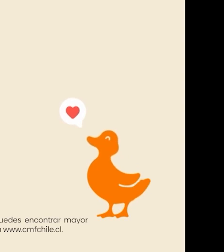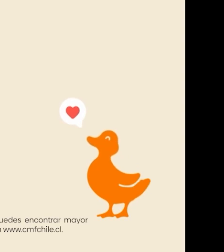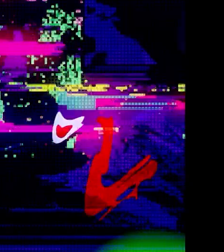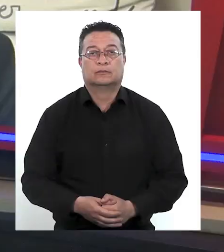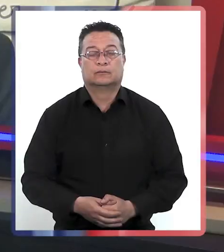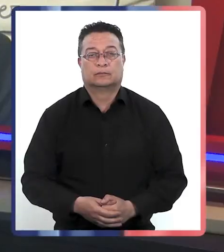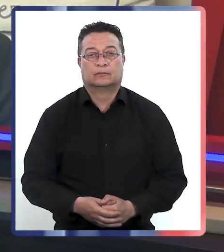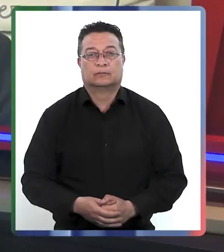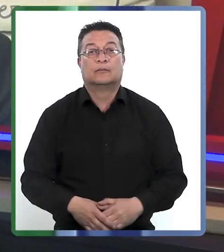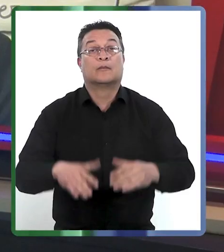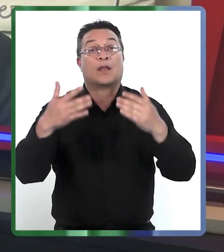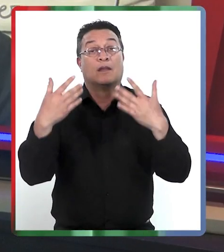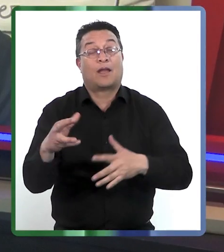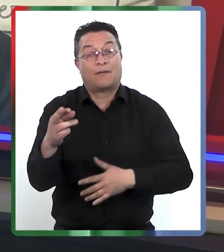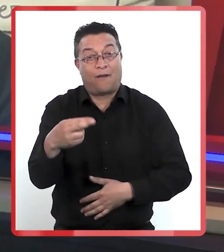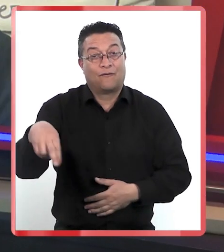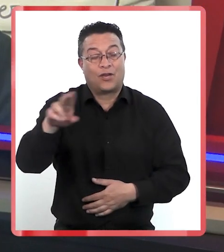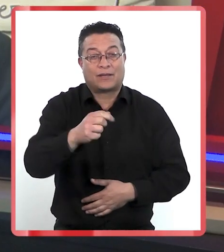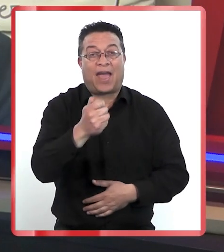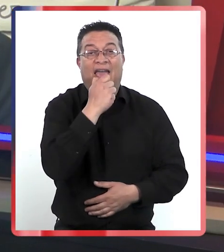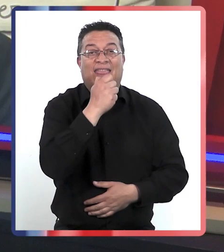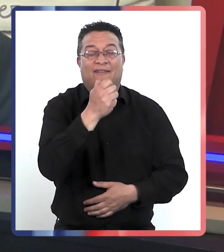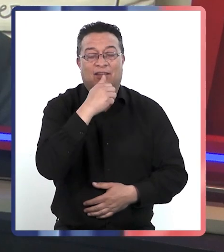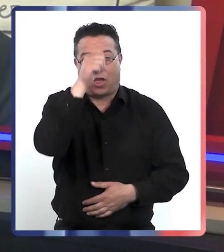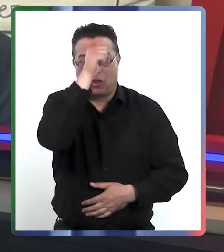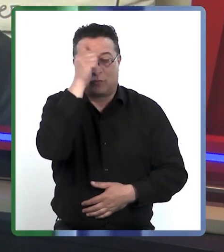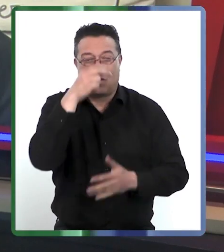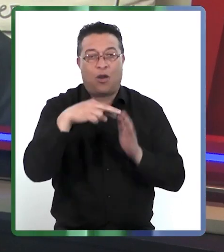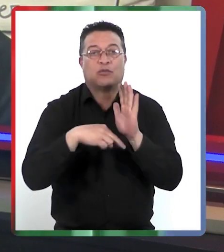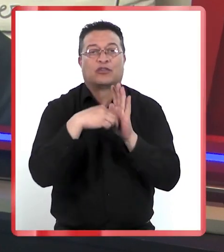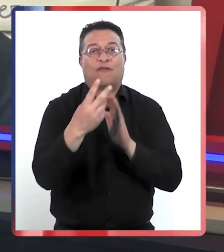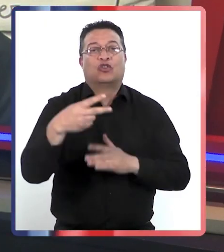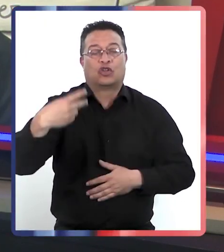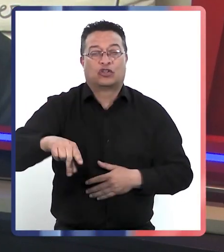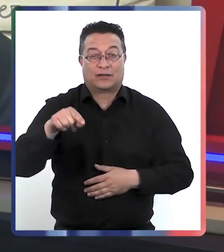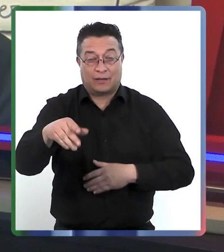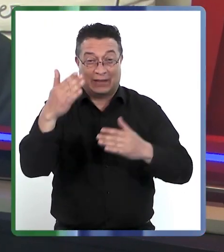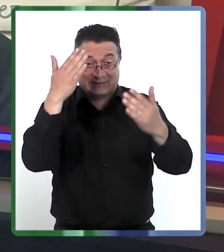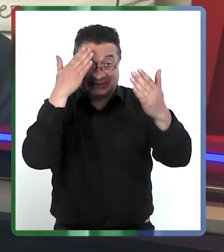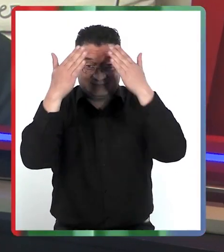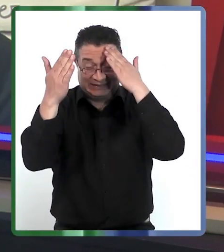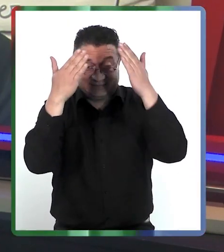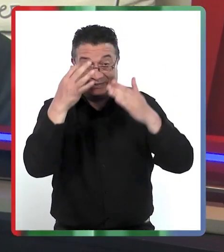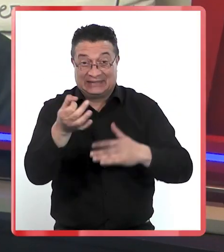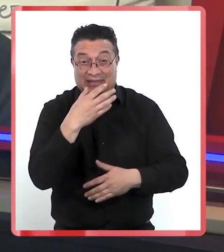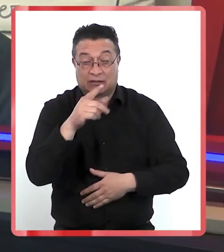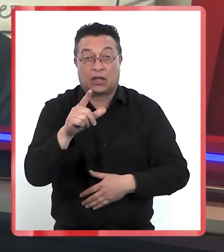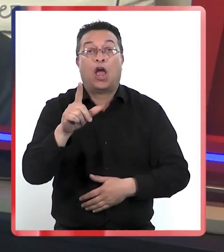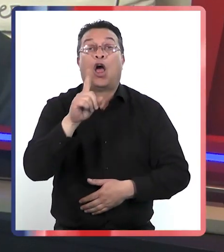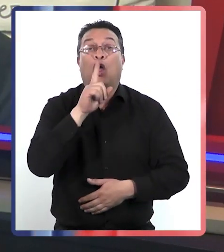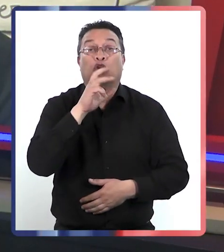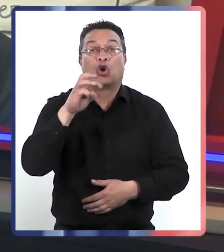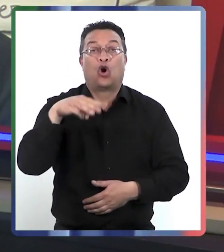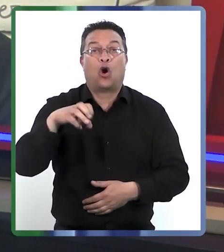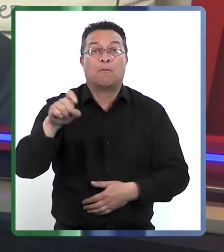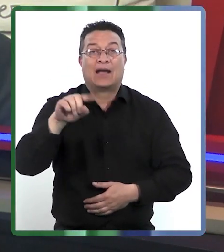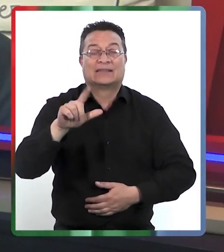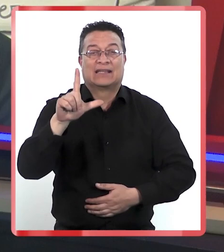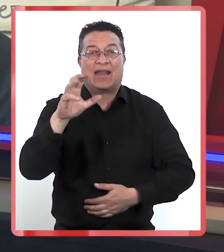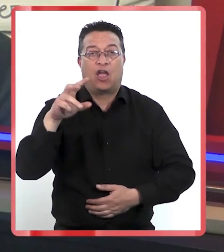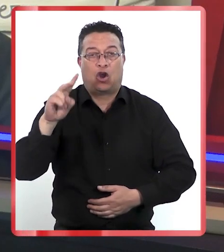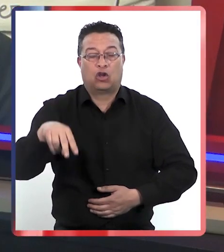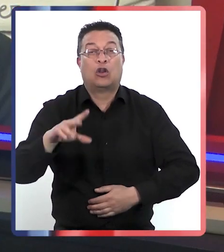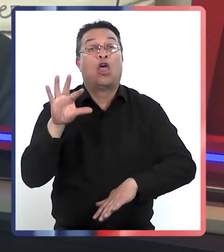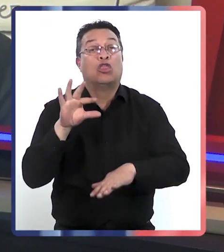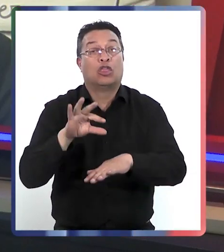uno. Ya estamos de vuelta con la entrevista del domingo de Portavoz Noticias. Estamos hablando con el psiquiatra, el doctor Tomás León. Y estamos hablando sobre